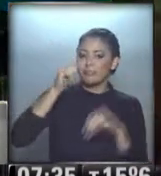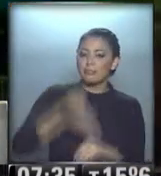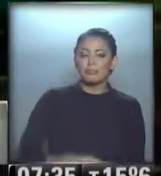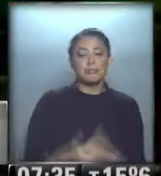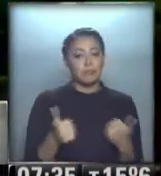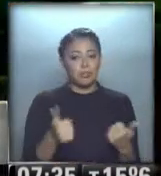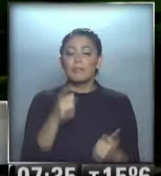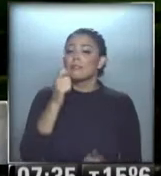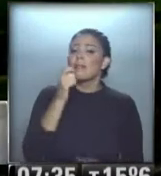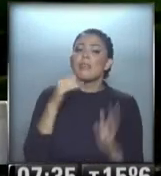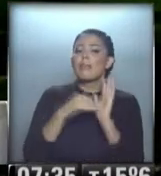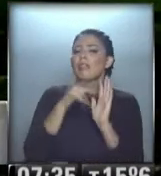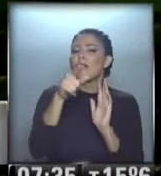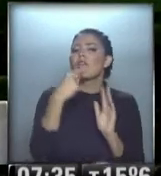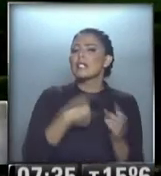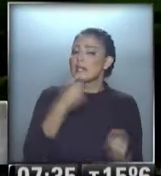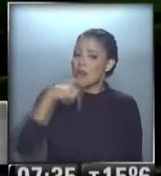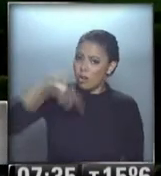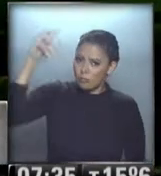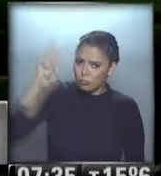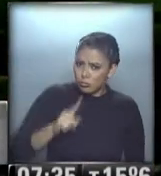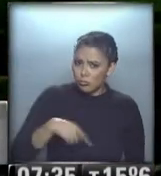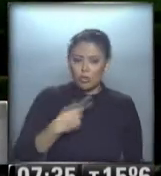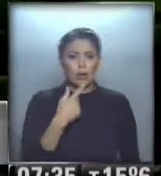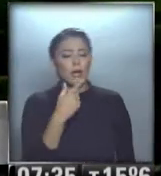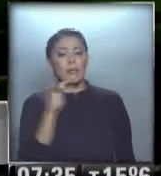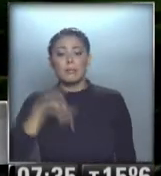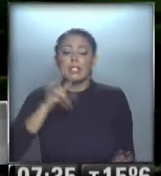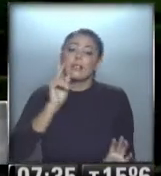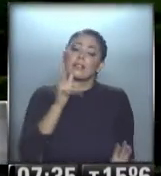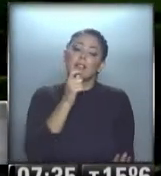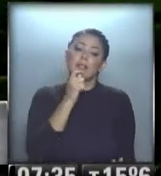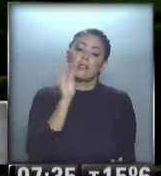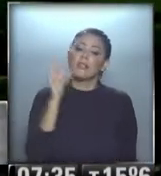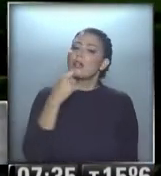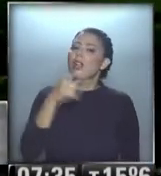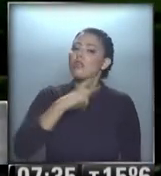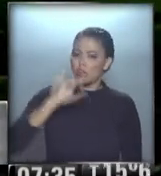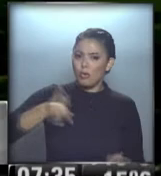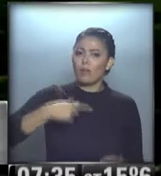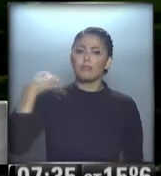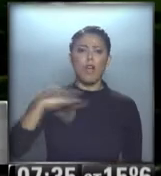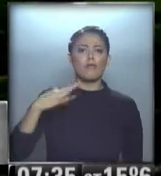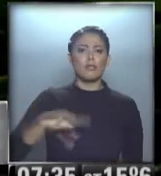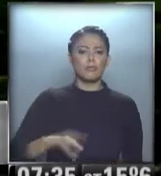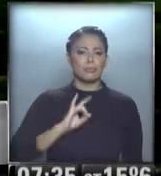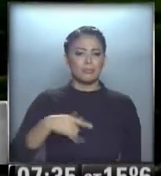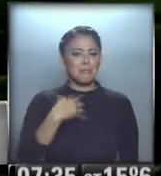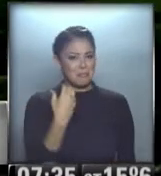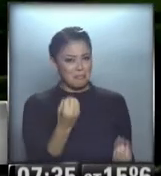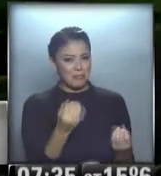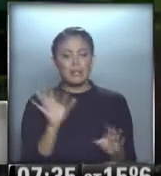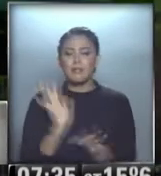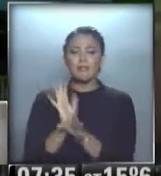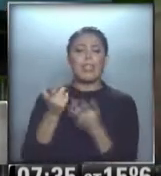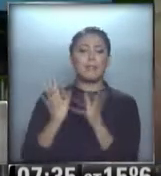Bueno, me parece según muy lo bien. Que vos digas, porque si hay tormenta, sí, pero por, mira, y si no, lo obligo. Muy bien, así me gusta. Así de